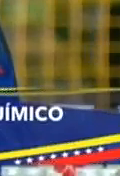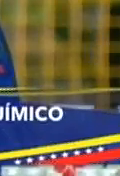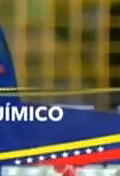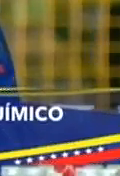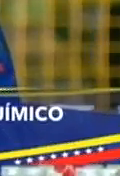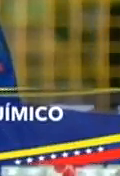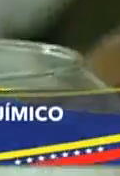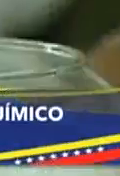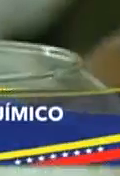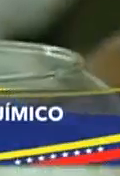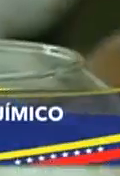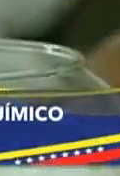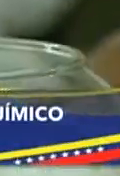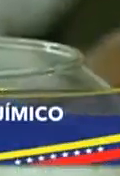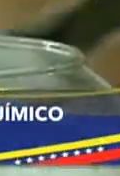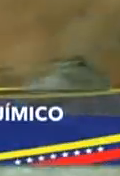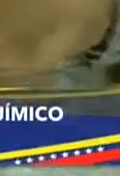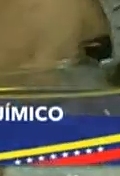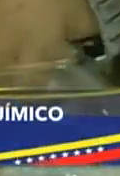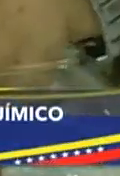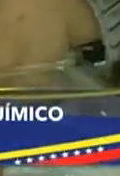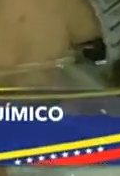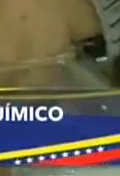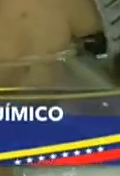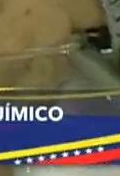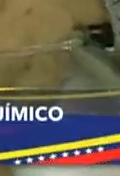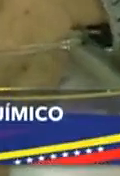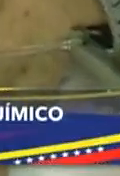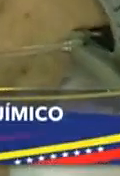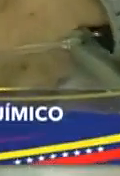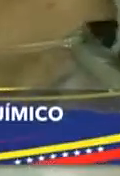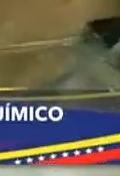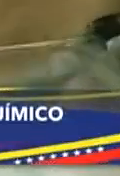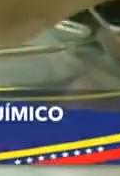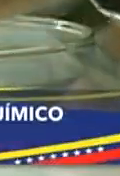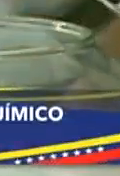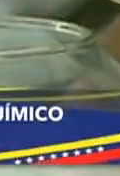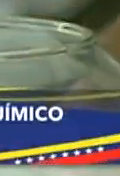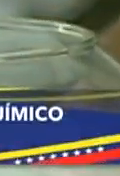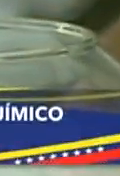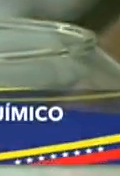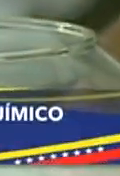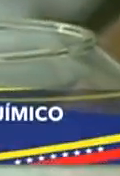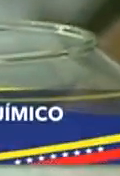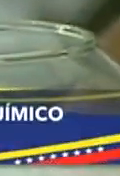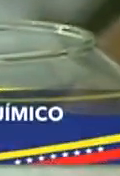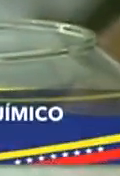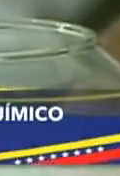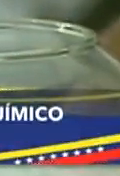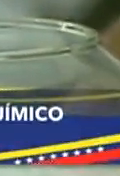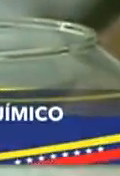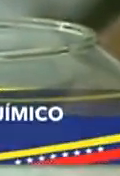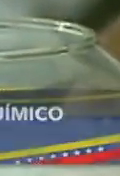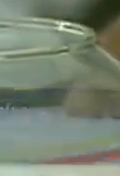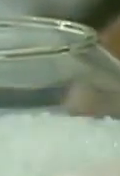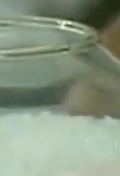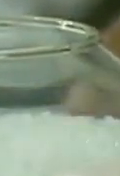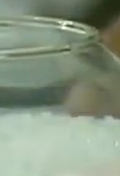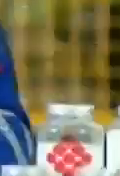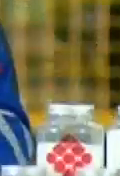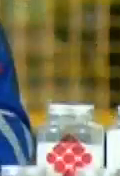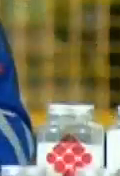alimenticios, envases para líquidos, envases para todos los áreas del sector